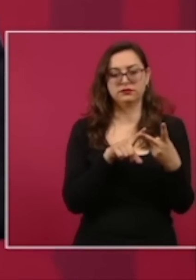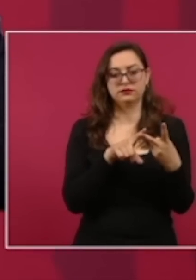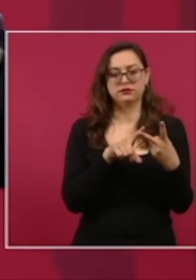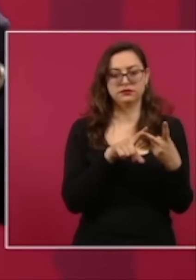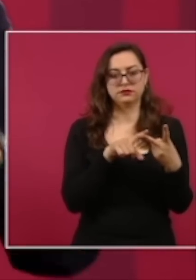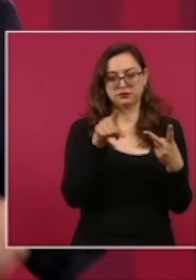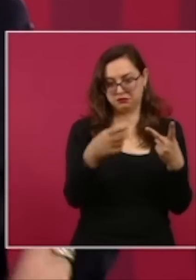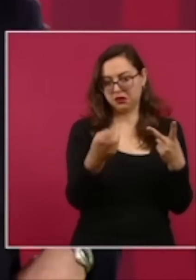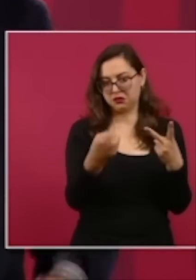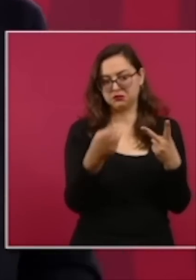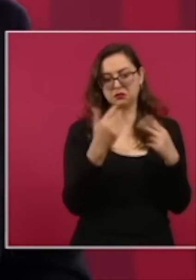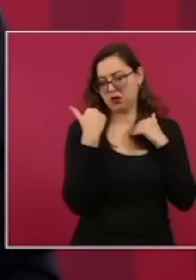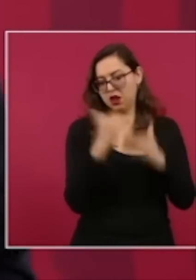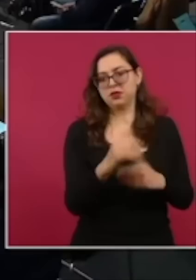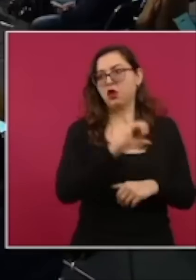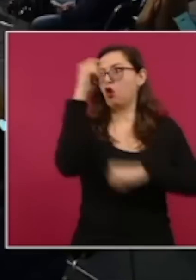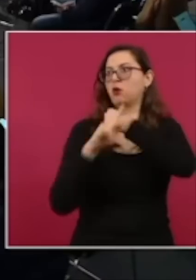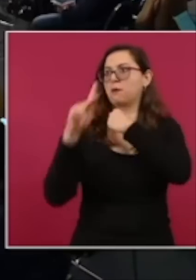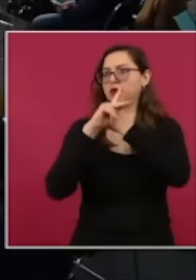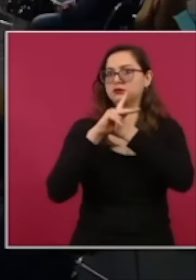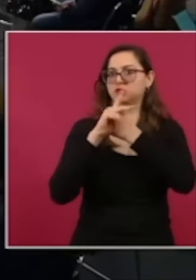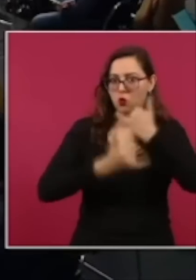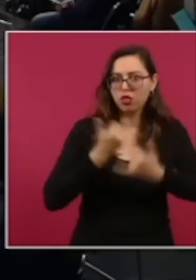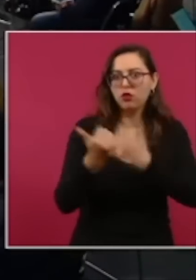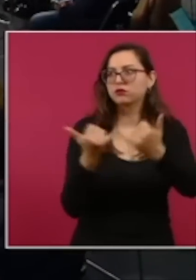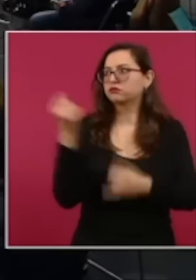establezca un número de